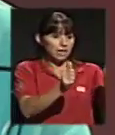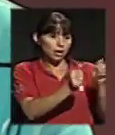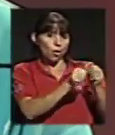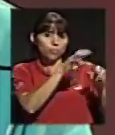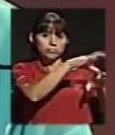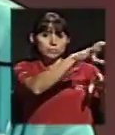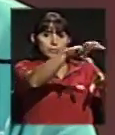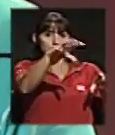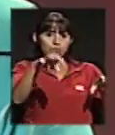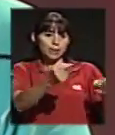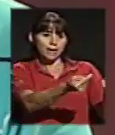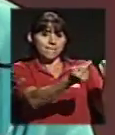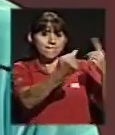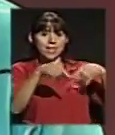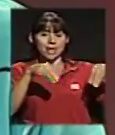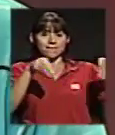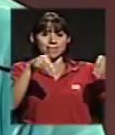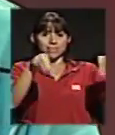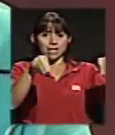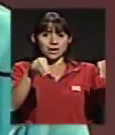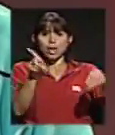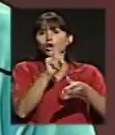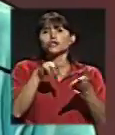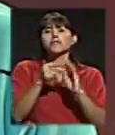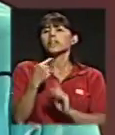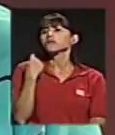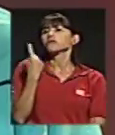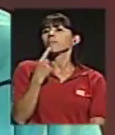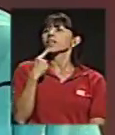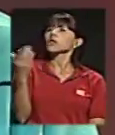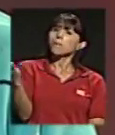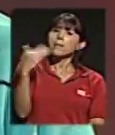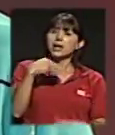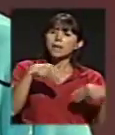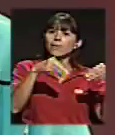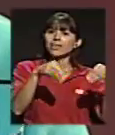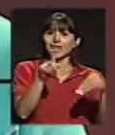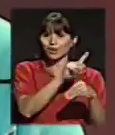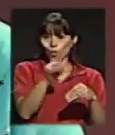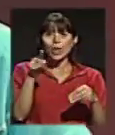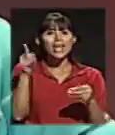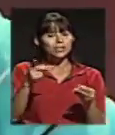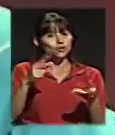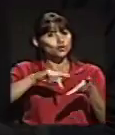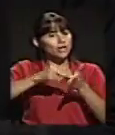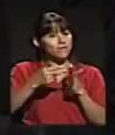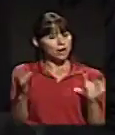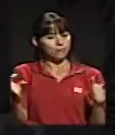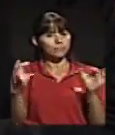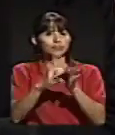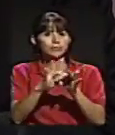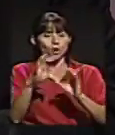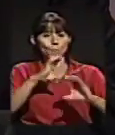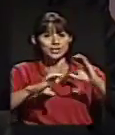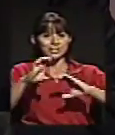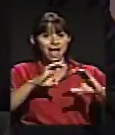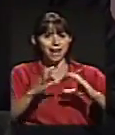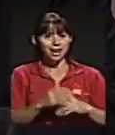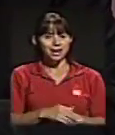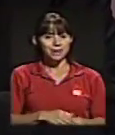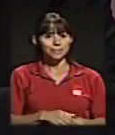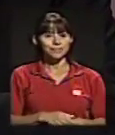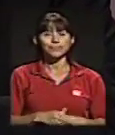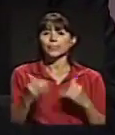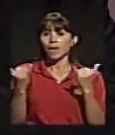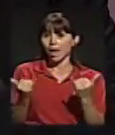a vender. Eso no es que le digo venga y venda, eso es una fusión comercial. Ahora, en los términos